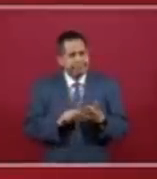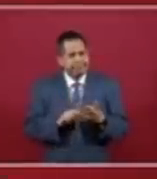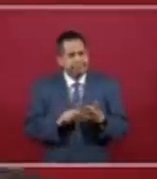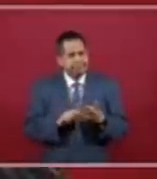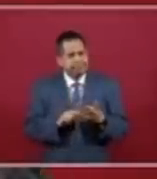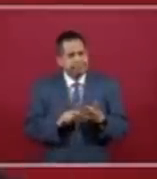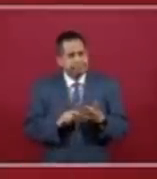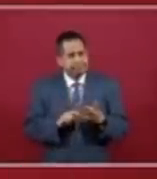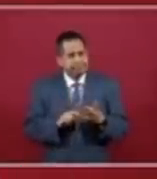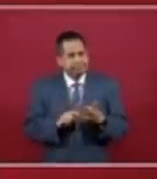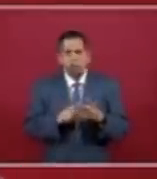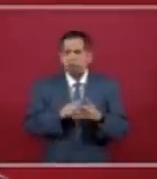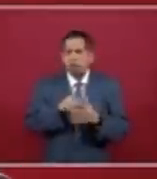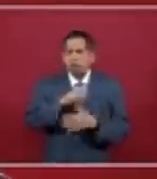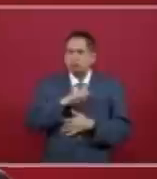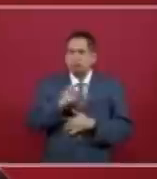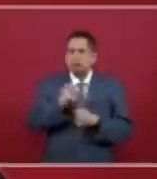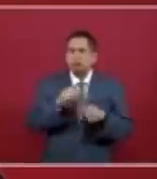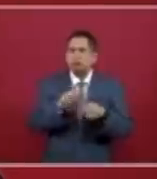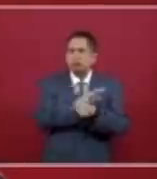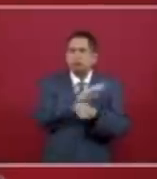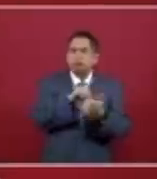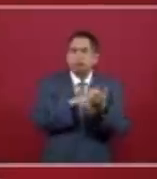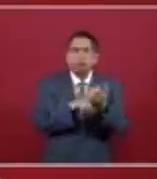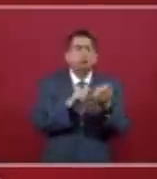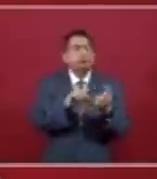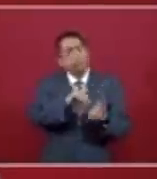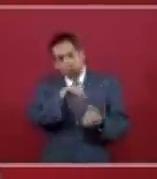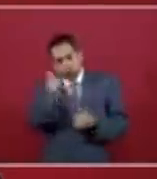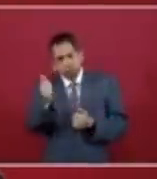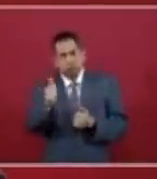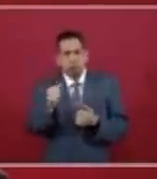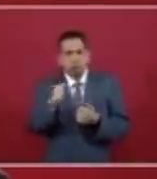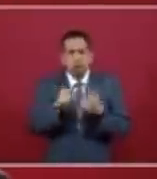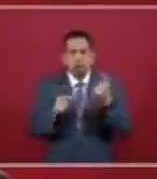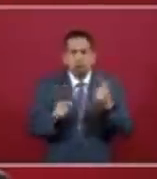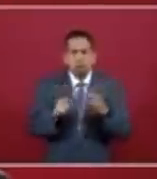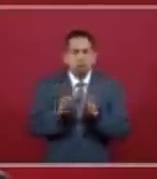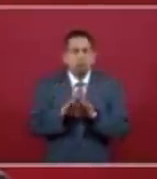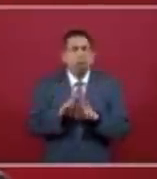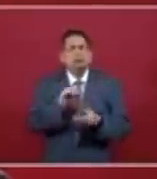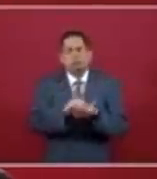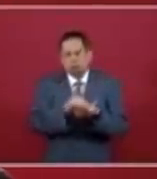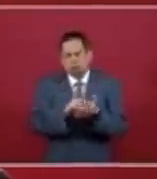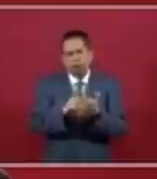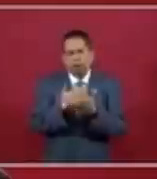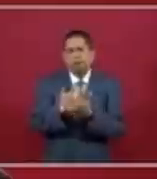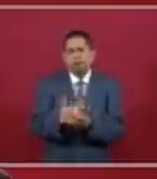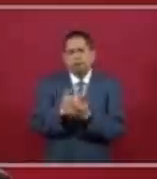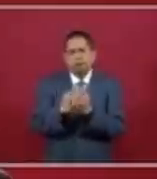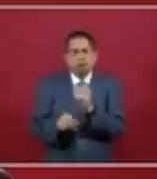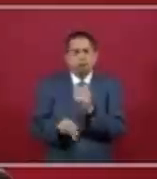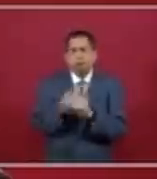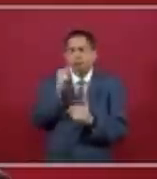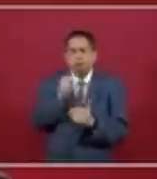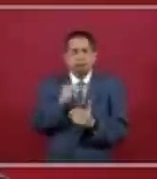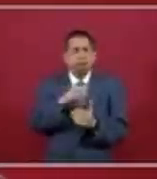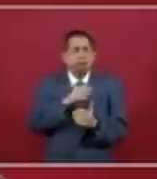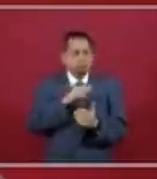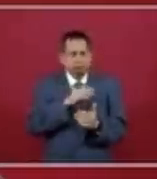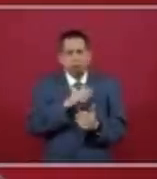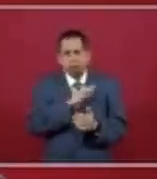de los que tienen una sobrepoblación. Hay unos que también guardan aún espacios y mantienen